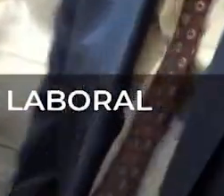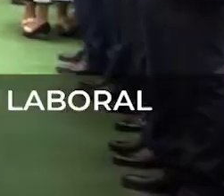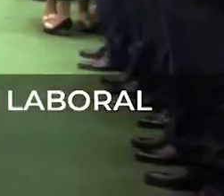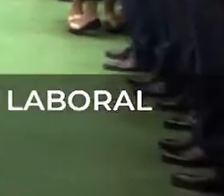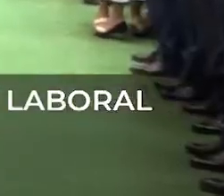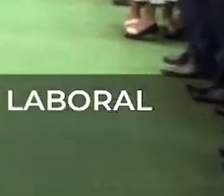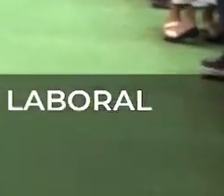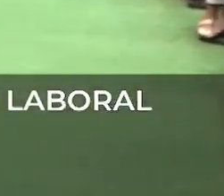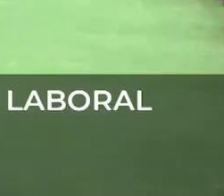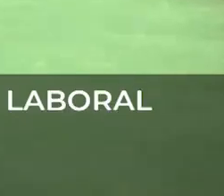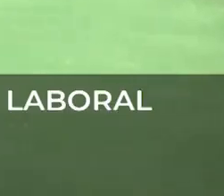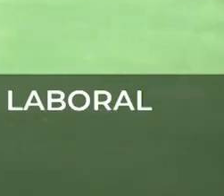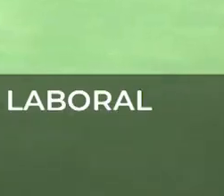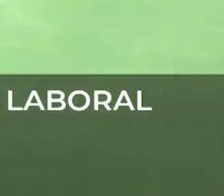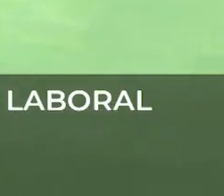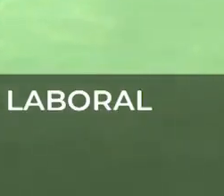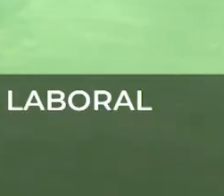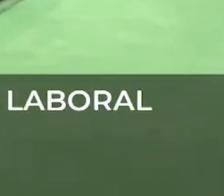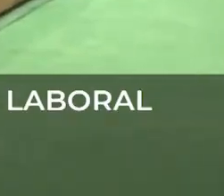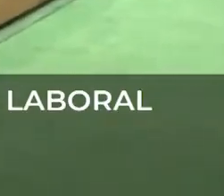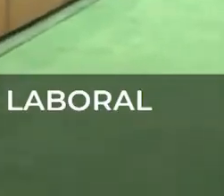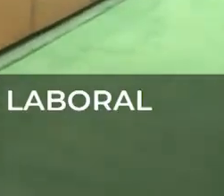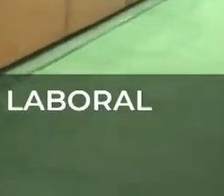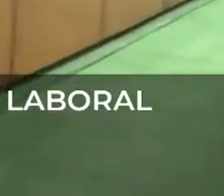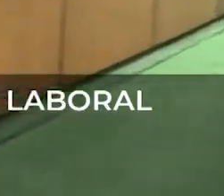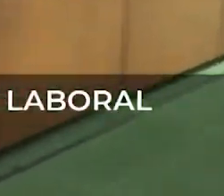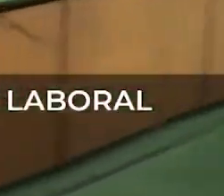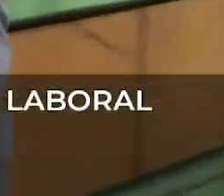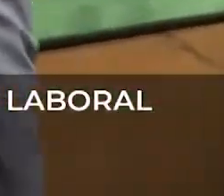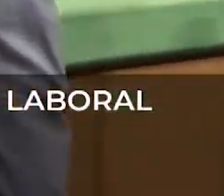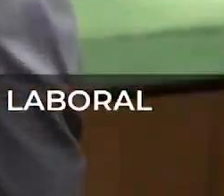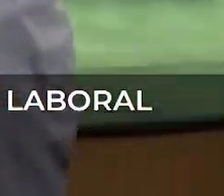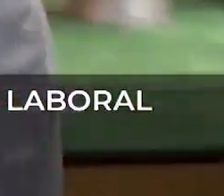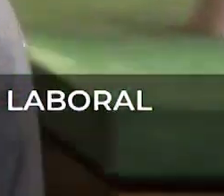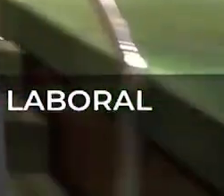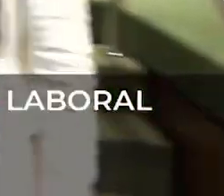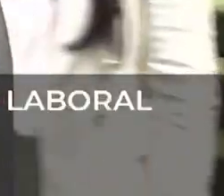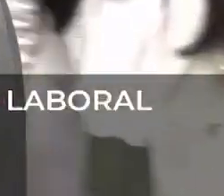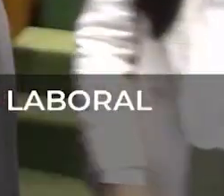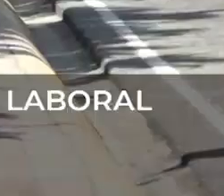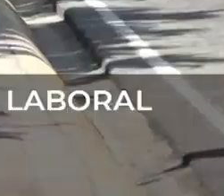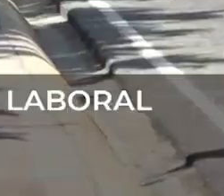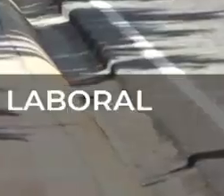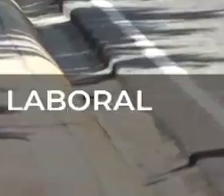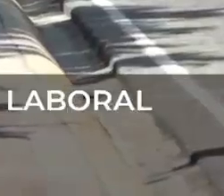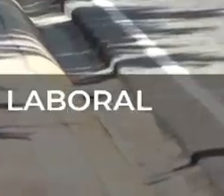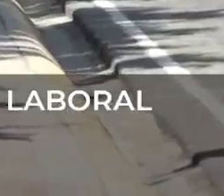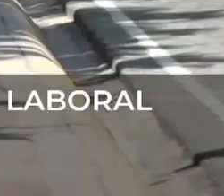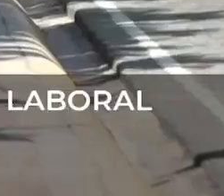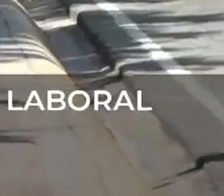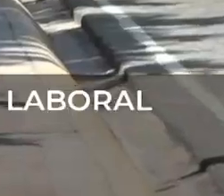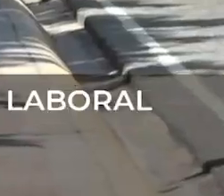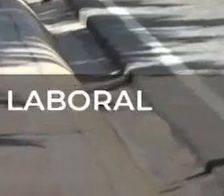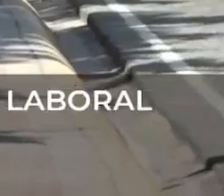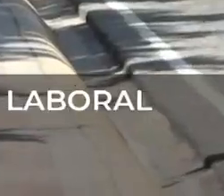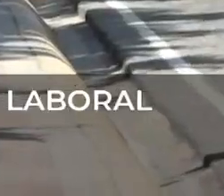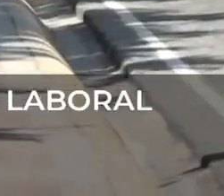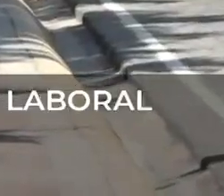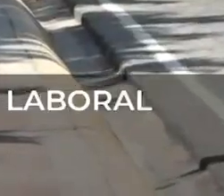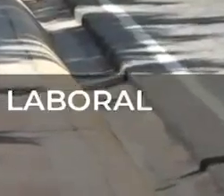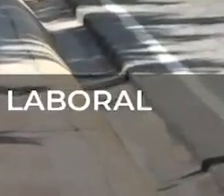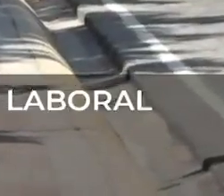laboral. Según la radiografía económica presentada en su discurso, Valdés Albizu destacó que la pobreza monetaria se ubicó